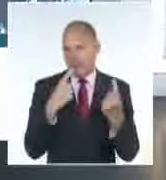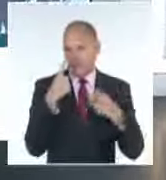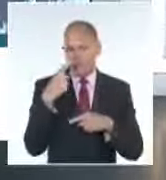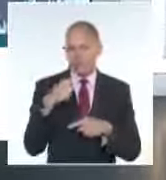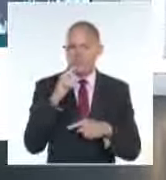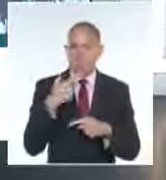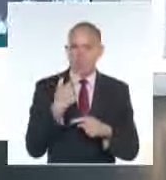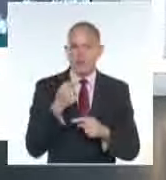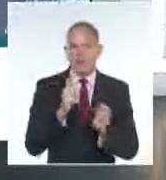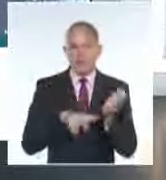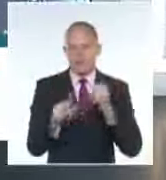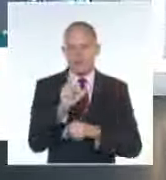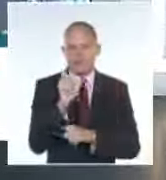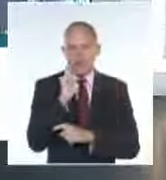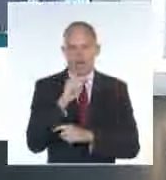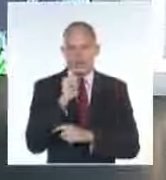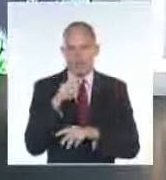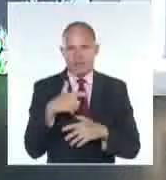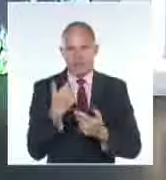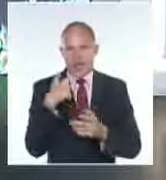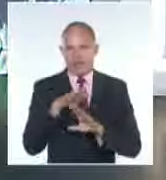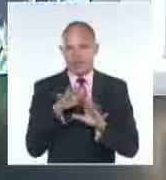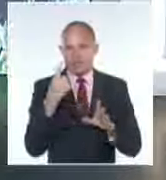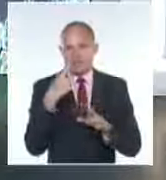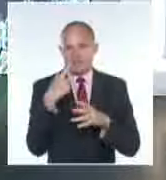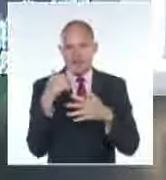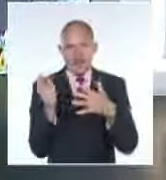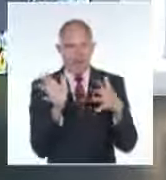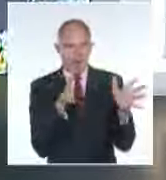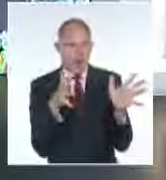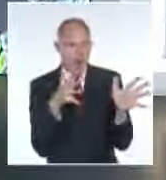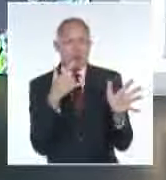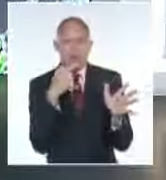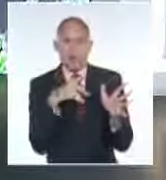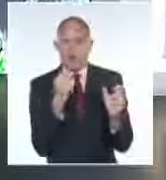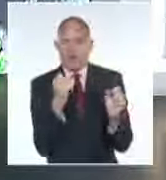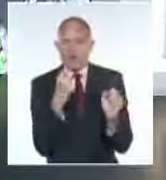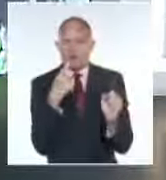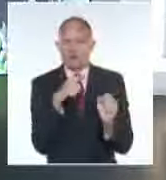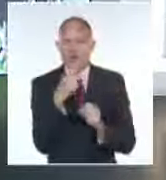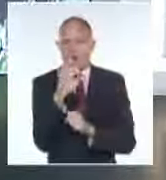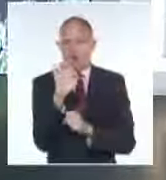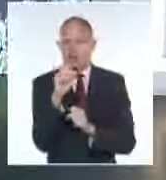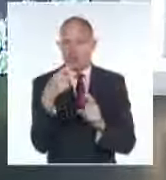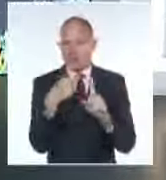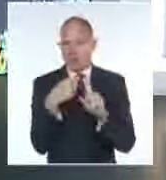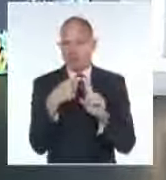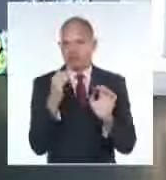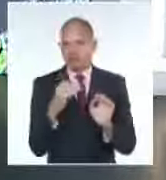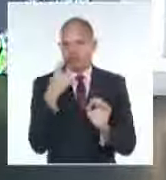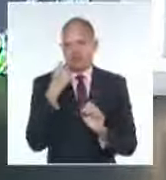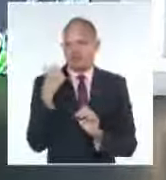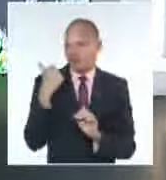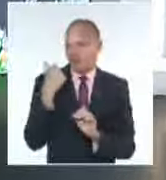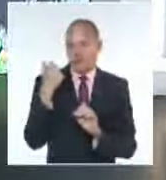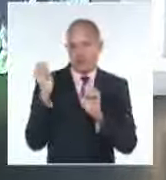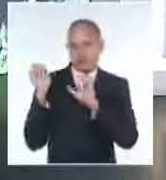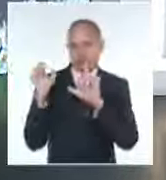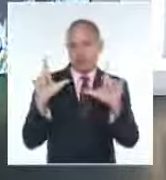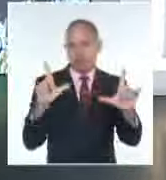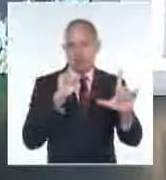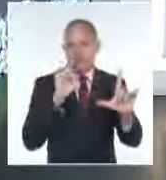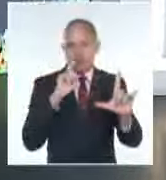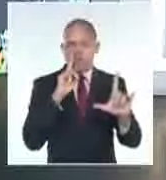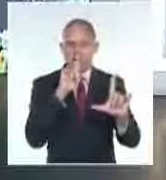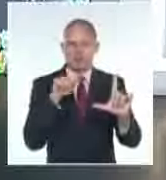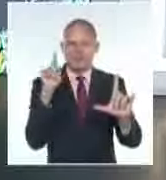en camaguey que se reportó una racha de 80 km porh se puede apreciar en las imágenes de satélite una extensa